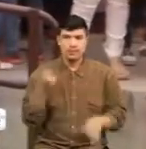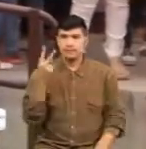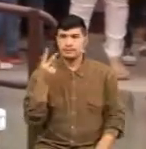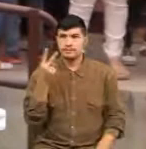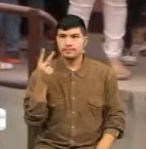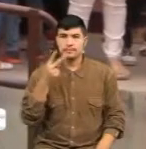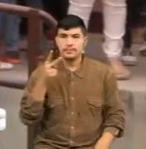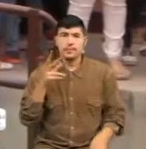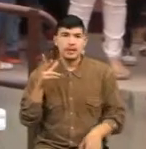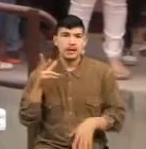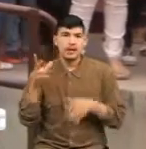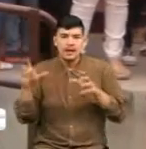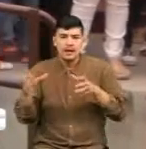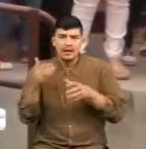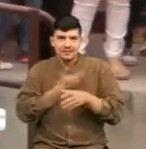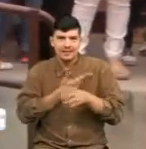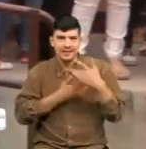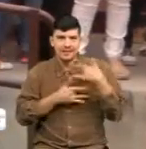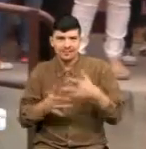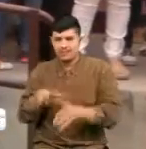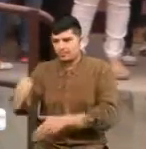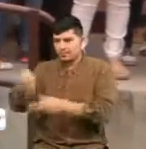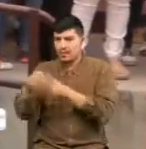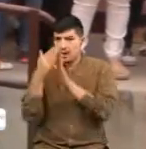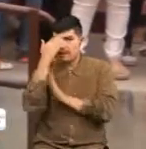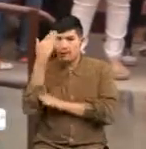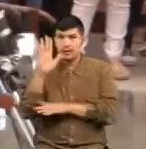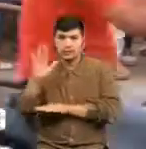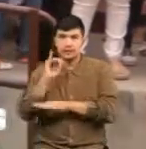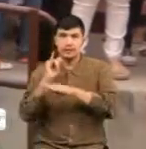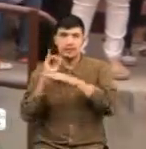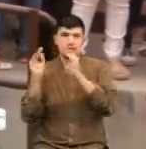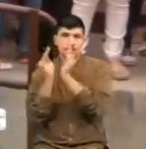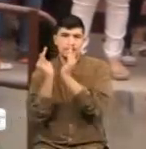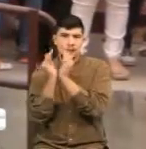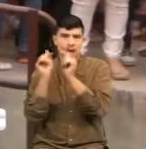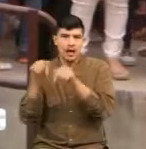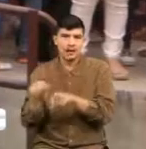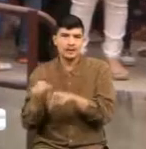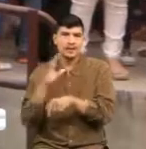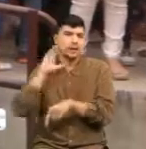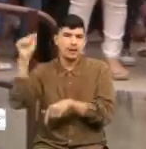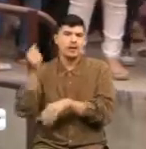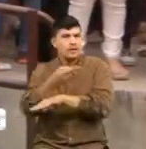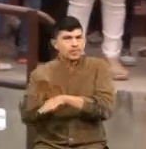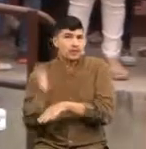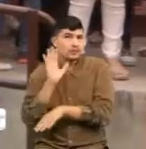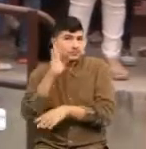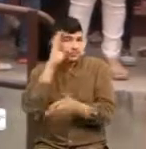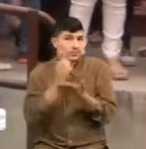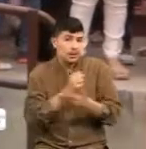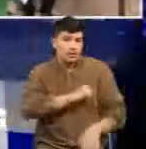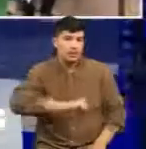estarán concentradas estas madres comunitarias aquí enfrente de las instalaciones del Instituto Colombiano de Bienestar Familiar, exigiendo lo que han considerado los